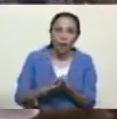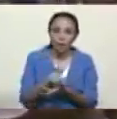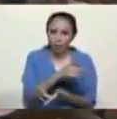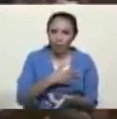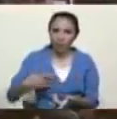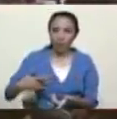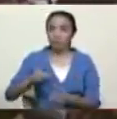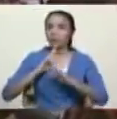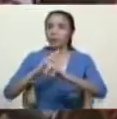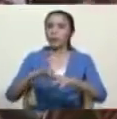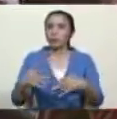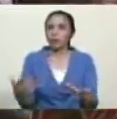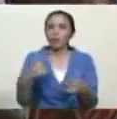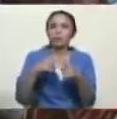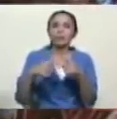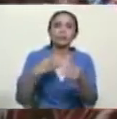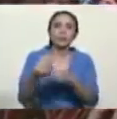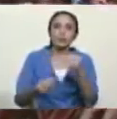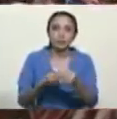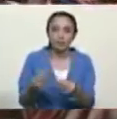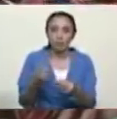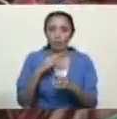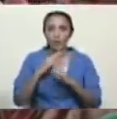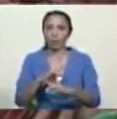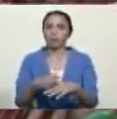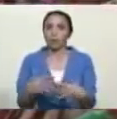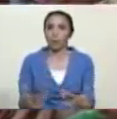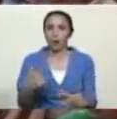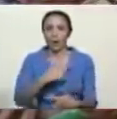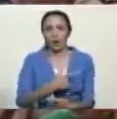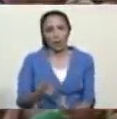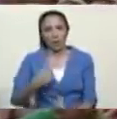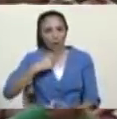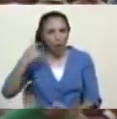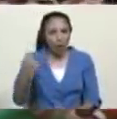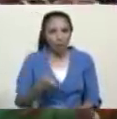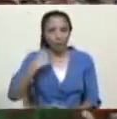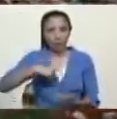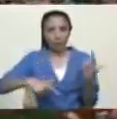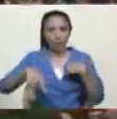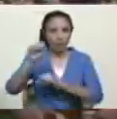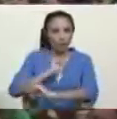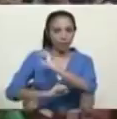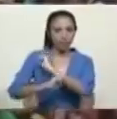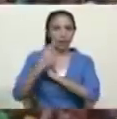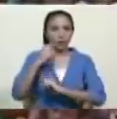a hacer nosotros entonces? Estamos obligados a defendernos.